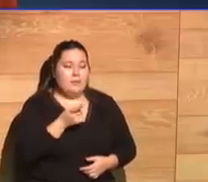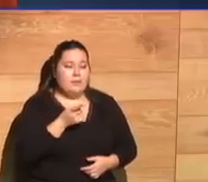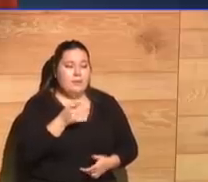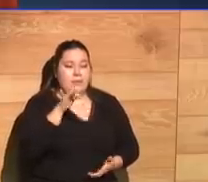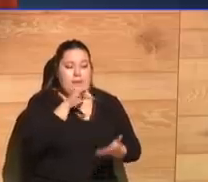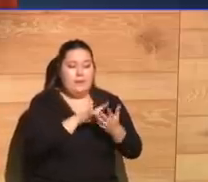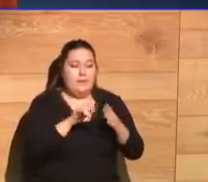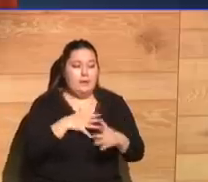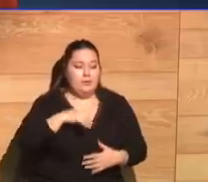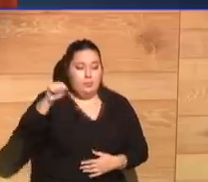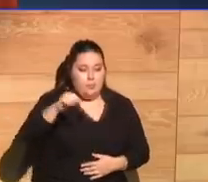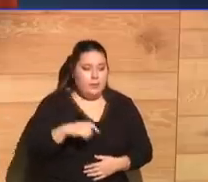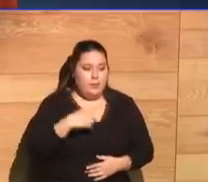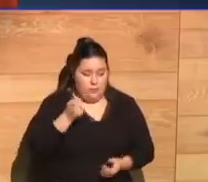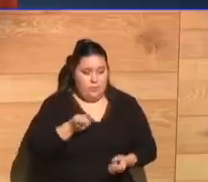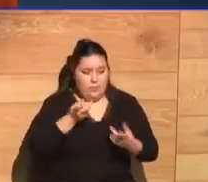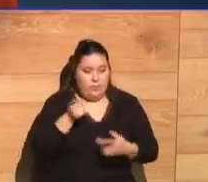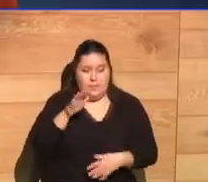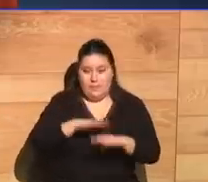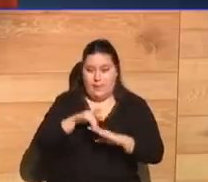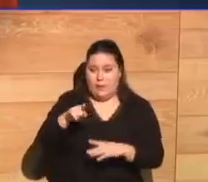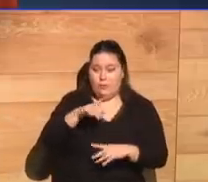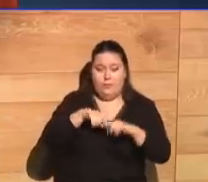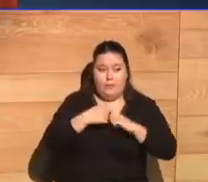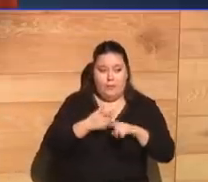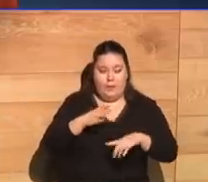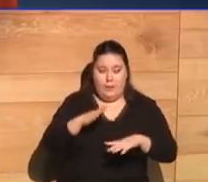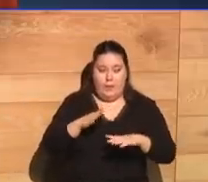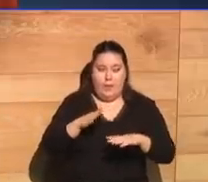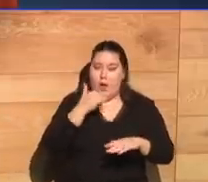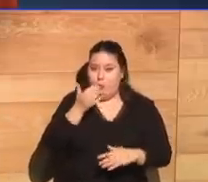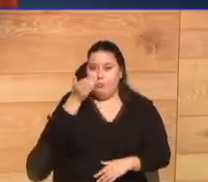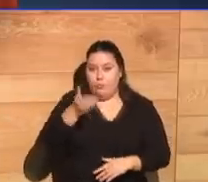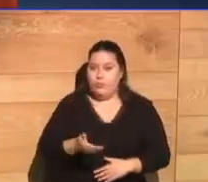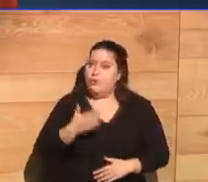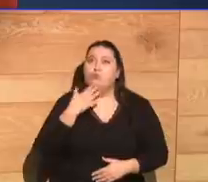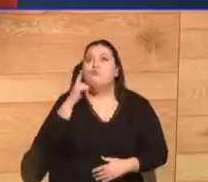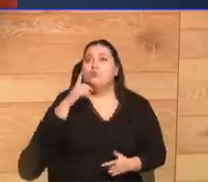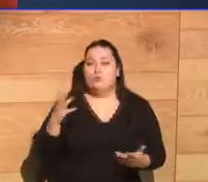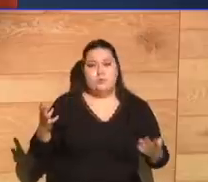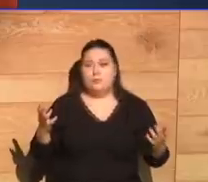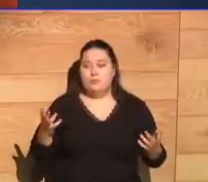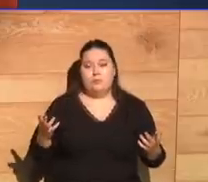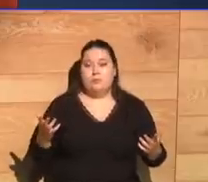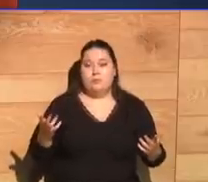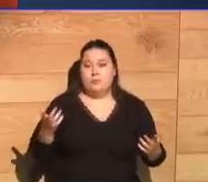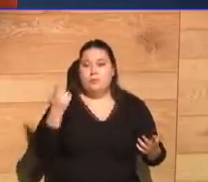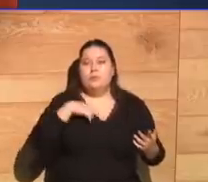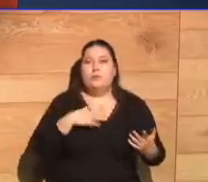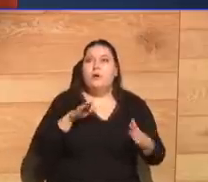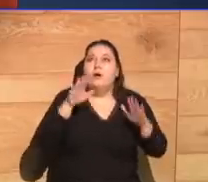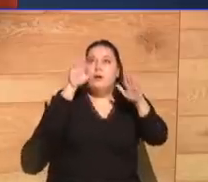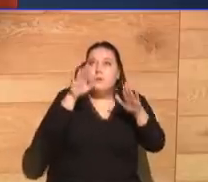tenemos. Sí, bueno, tú contaste que para ti, para vuestra familia, Superman era algo dios, muy importante, es ¿no? Es un dios, vamos, somos panteístas, está